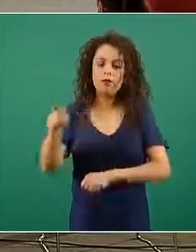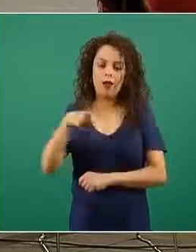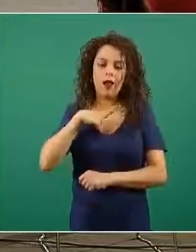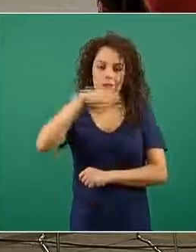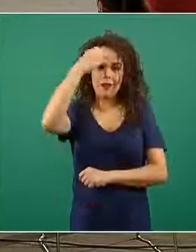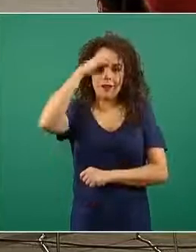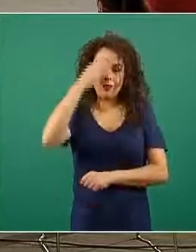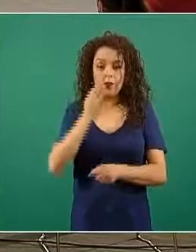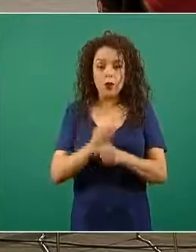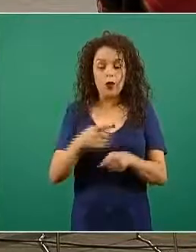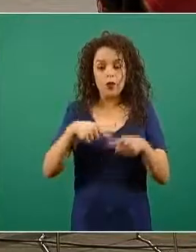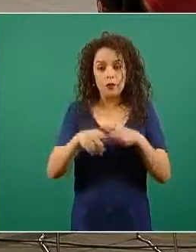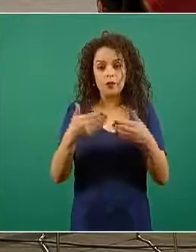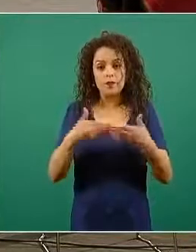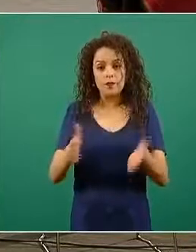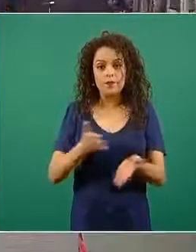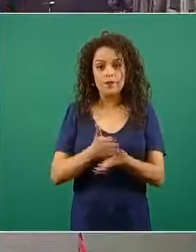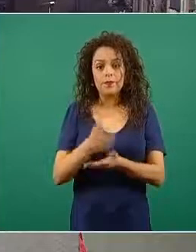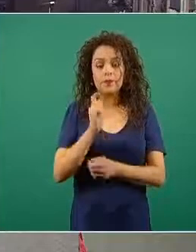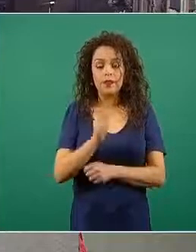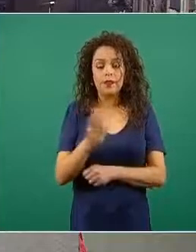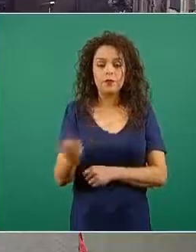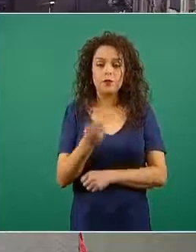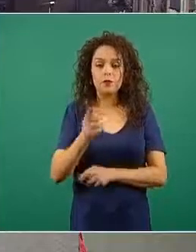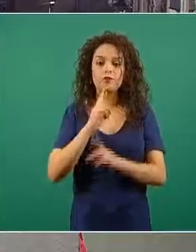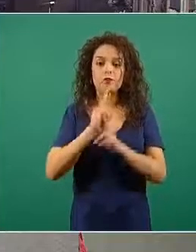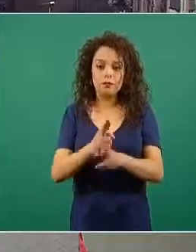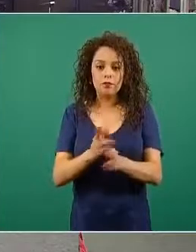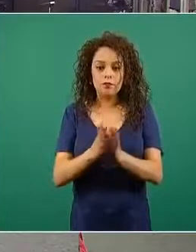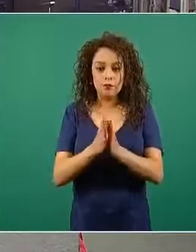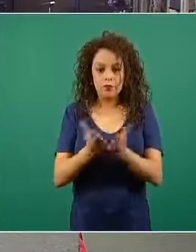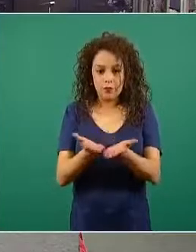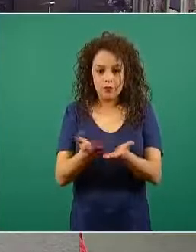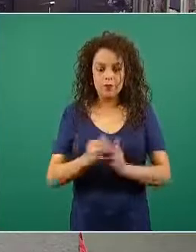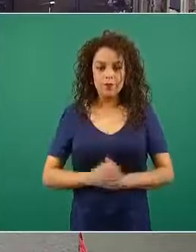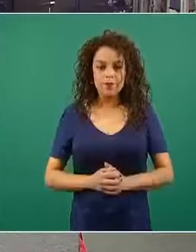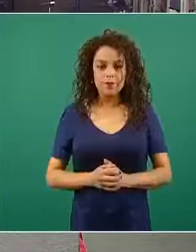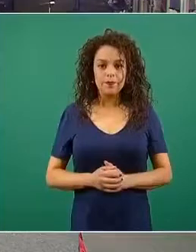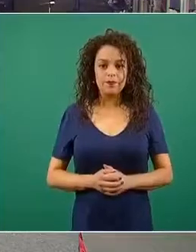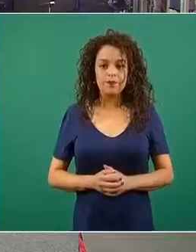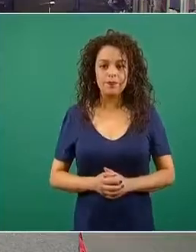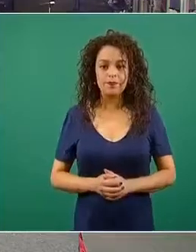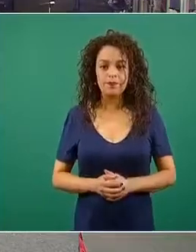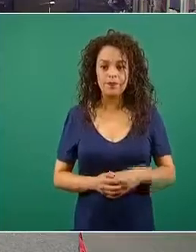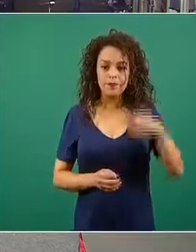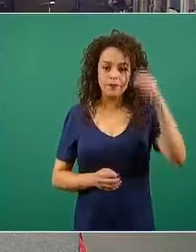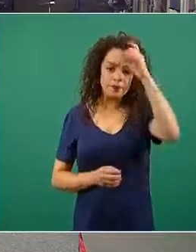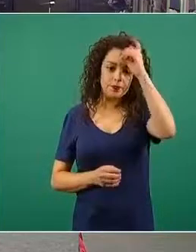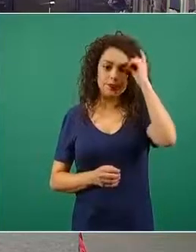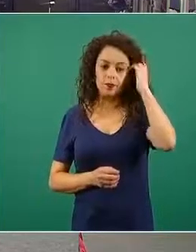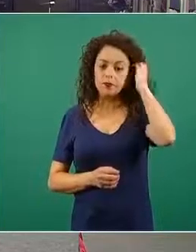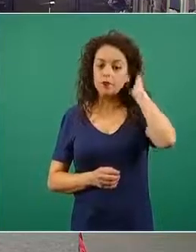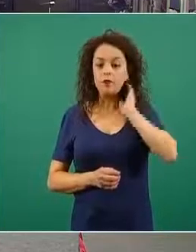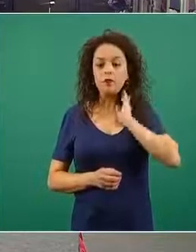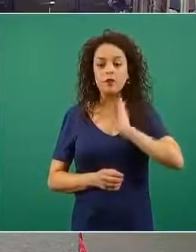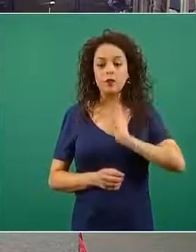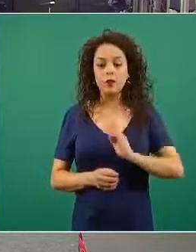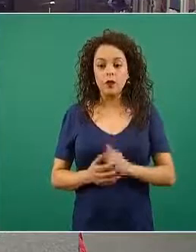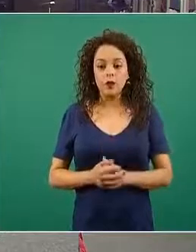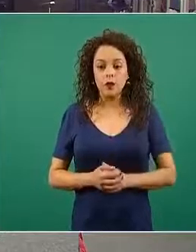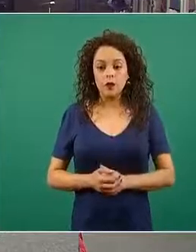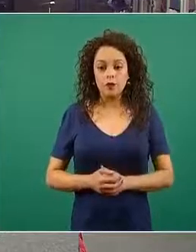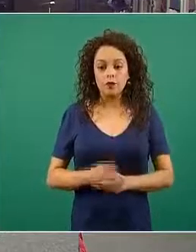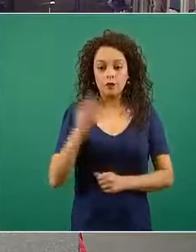respuestas. Le pido al doctor Cortés si es tan amable de conducirla. Con todo gusto. Liliana